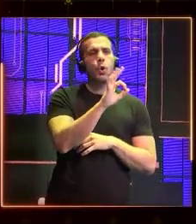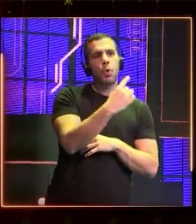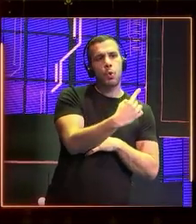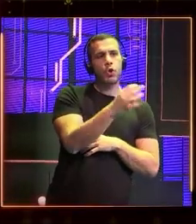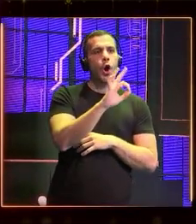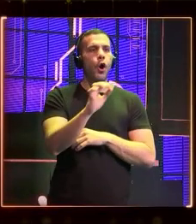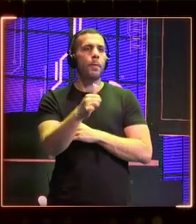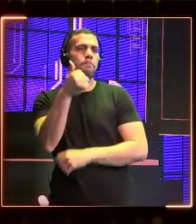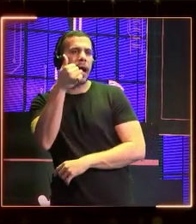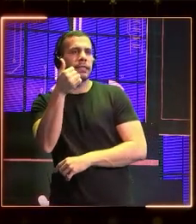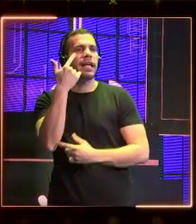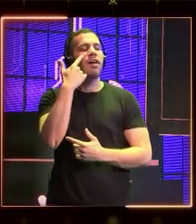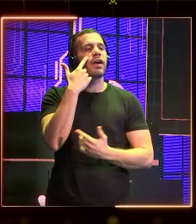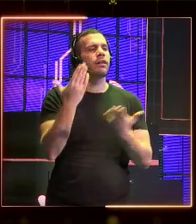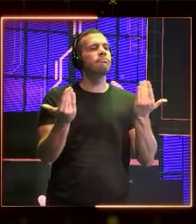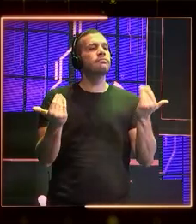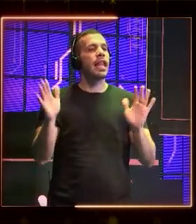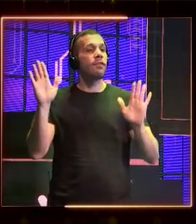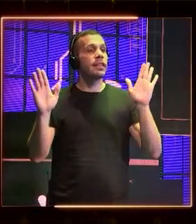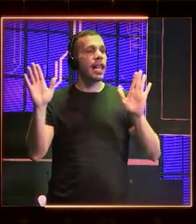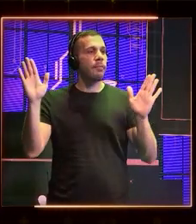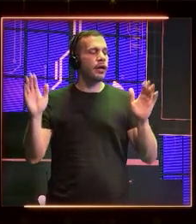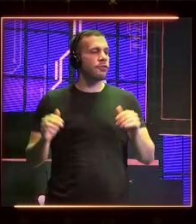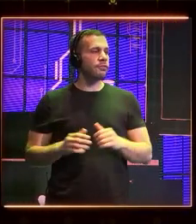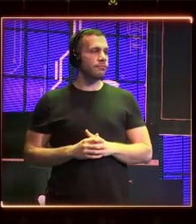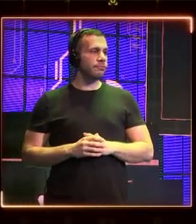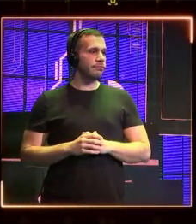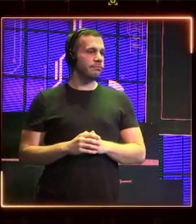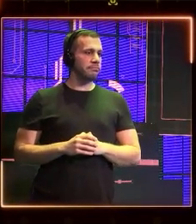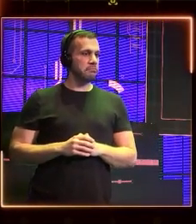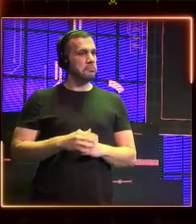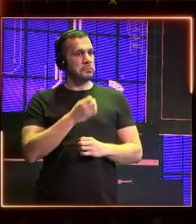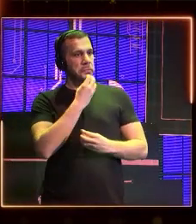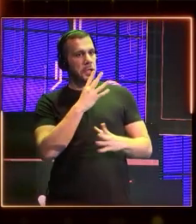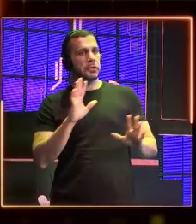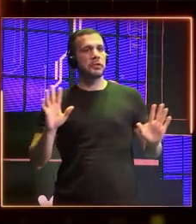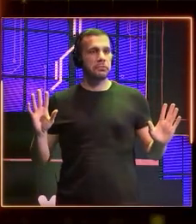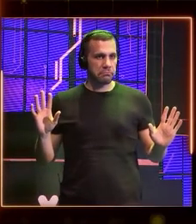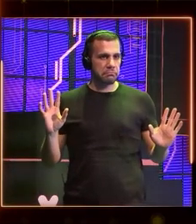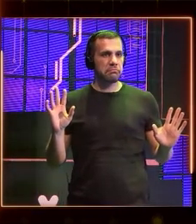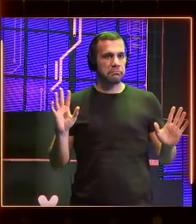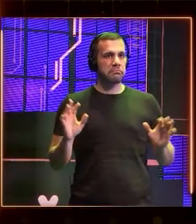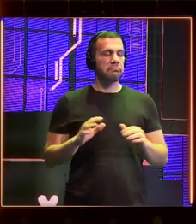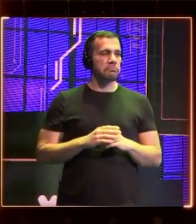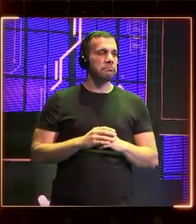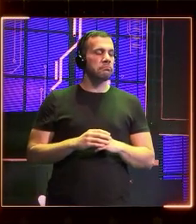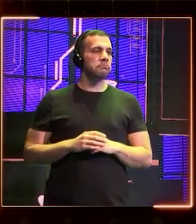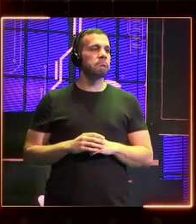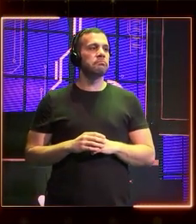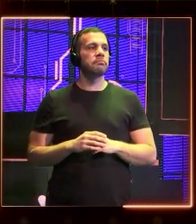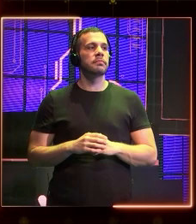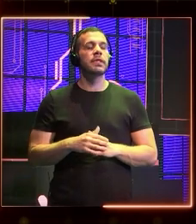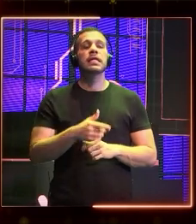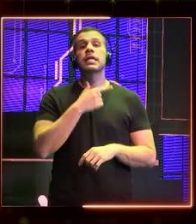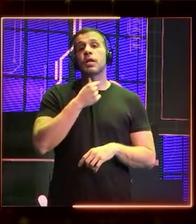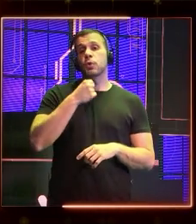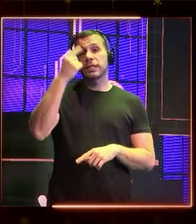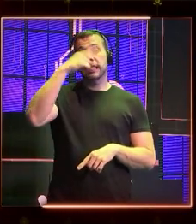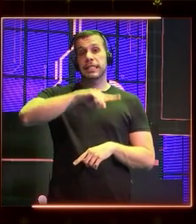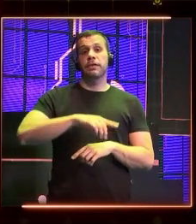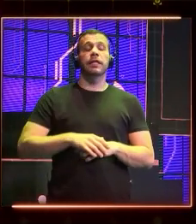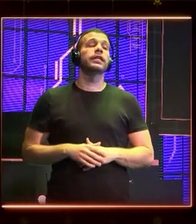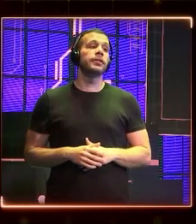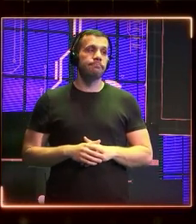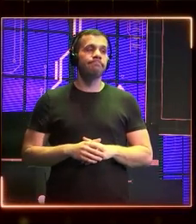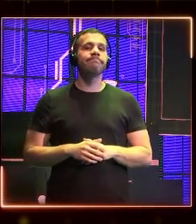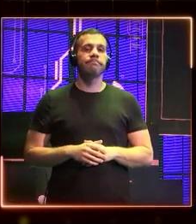para su día a día a ver levanten la mano por favor Bueno hay unos cuantos Bueno pues les gustará saber entonces que vamos